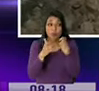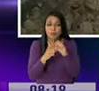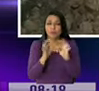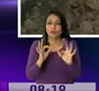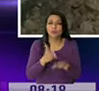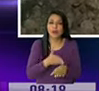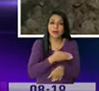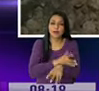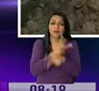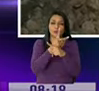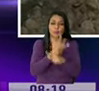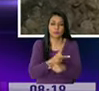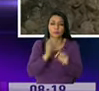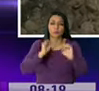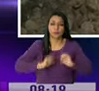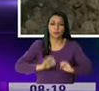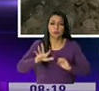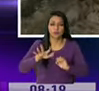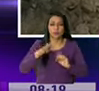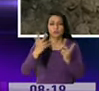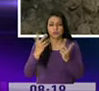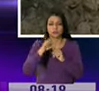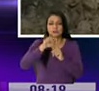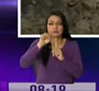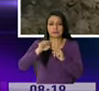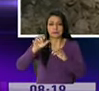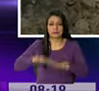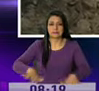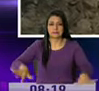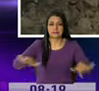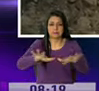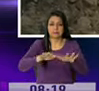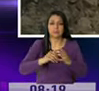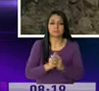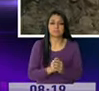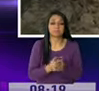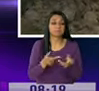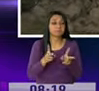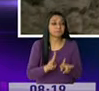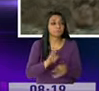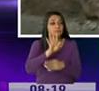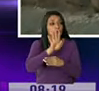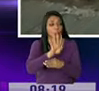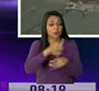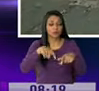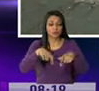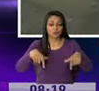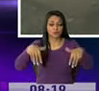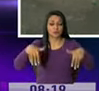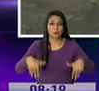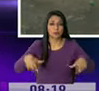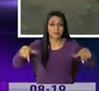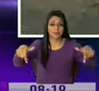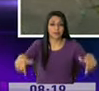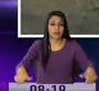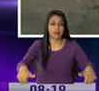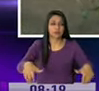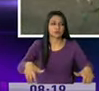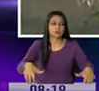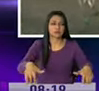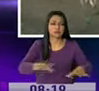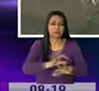del mismo. También pueden observar que se realizó la rehabilitación de 4 sumideros para poder